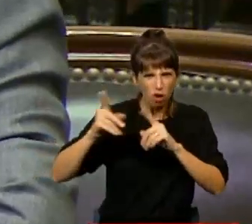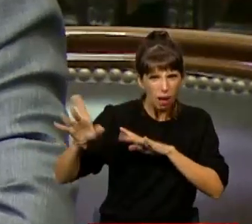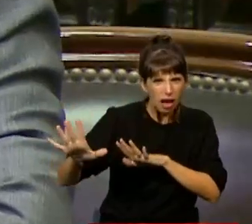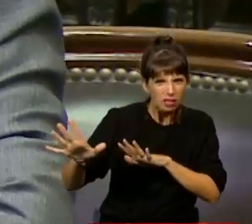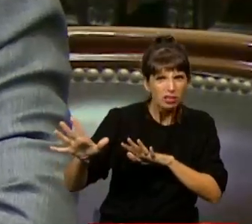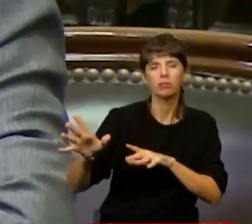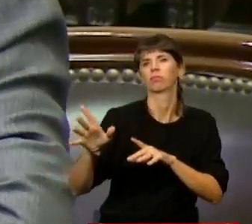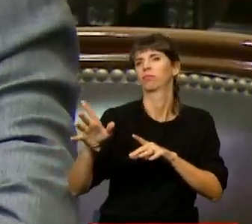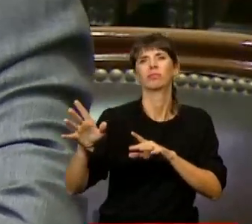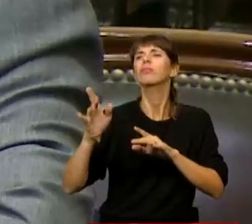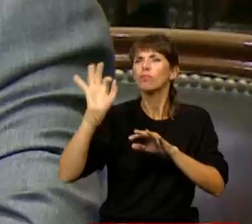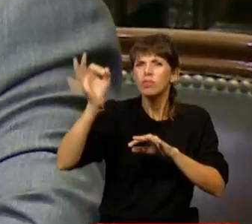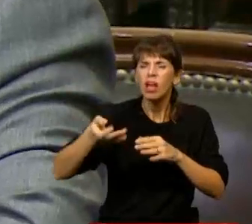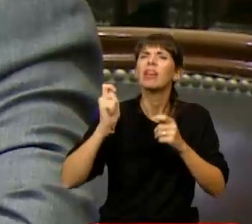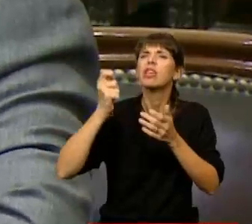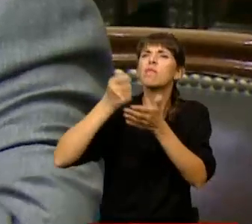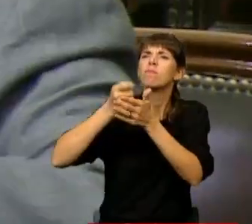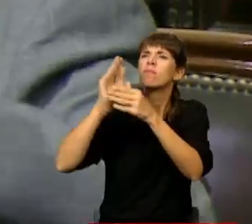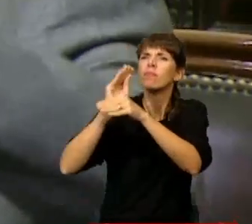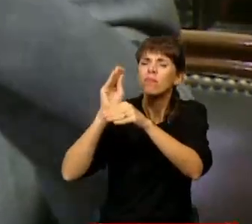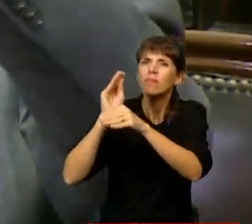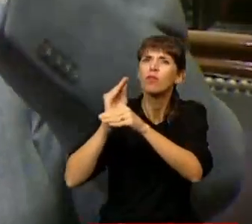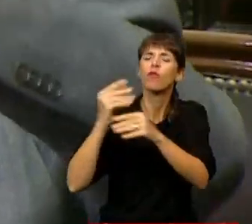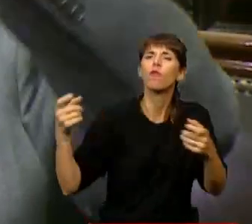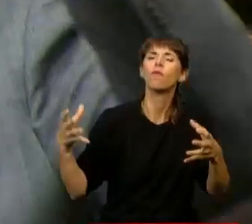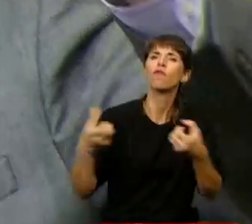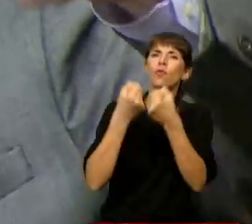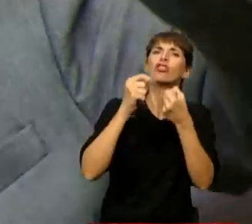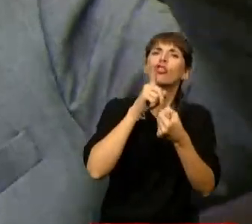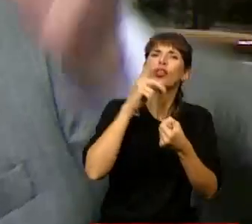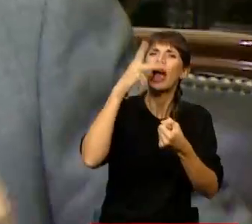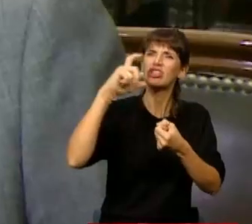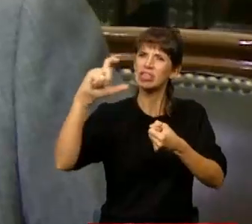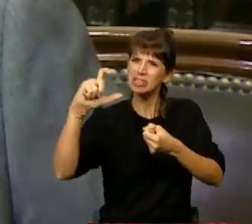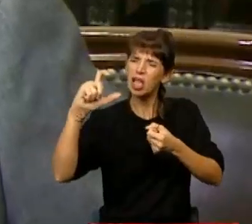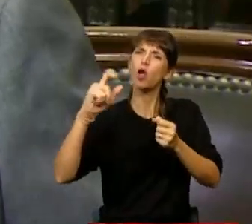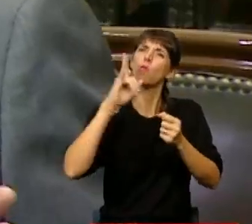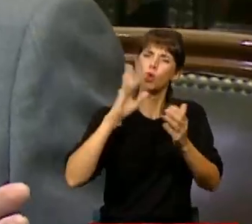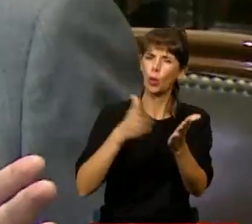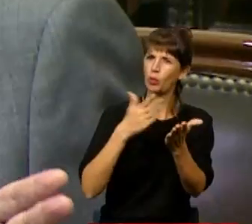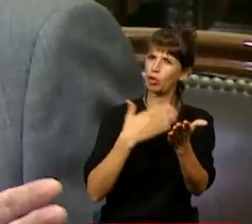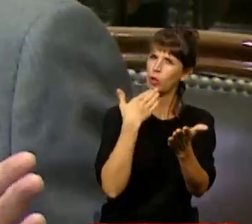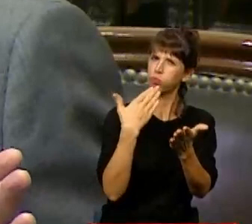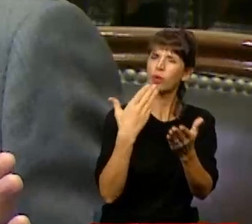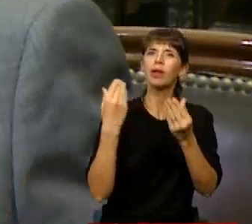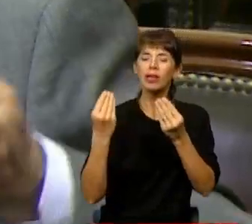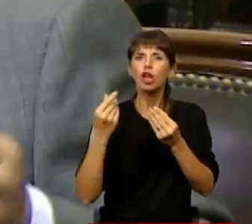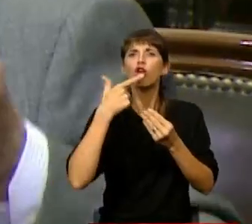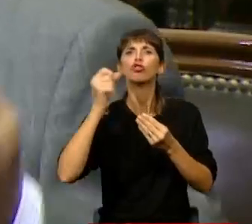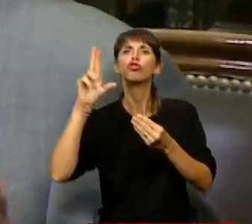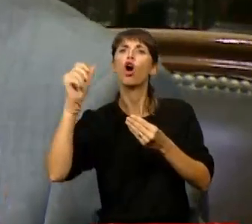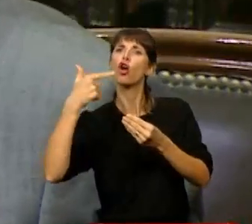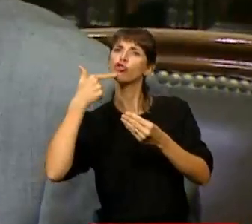quién promociona, paga a la Fundación THC, que hace esa revista tan lujosa, toda de hojas brillantes? George Soros. Son